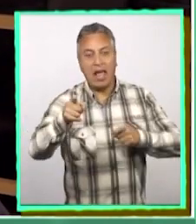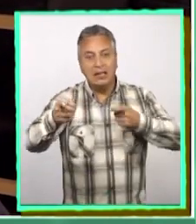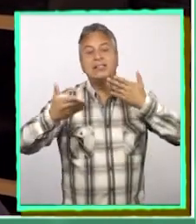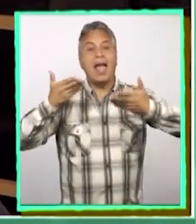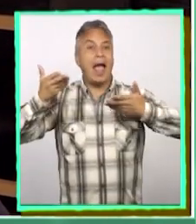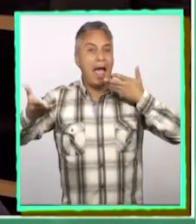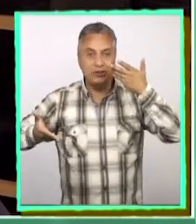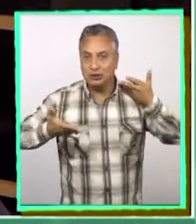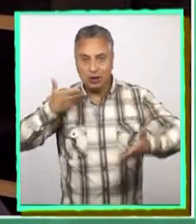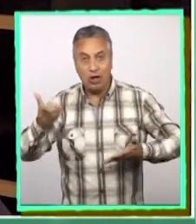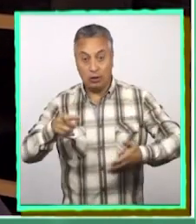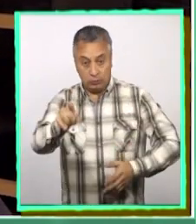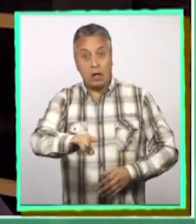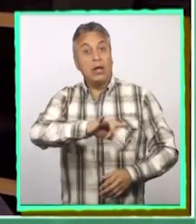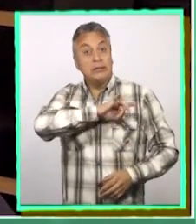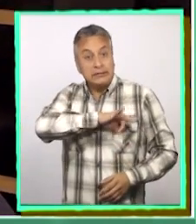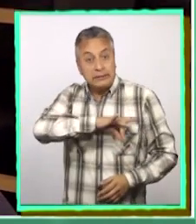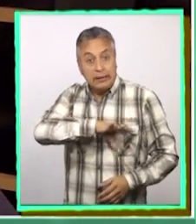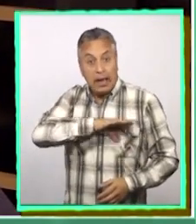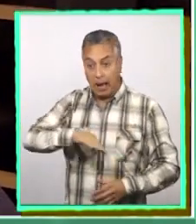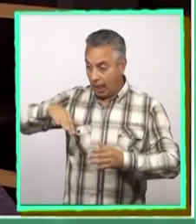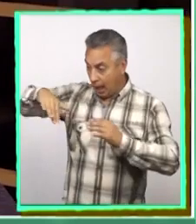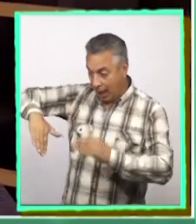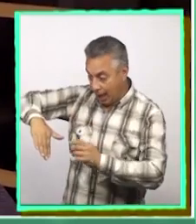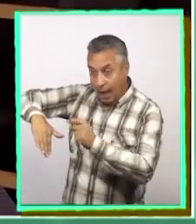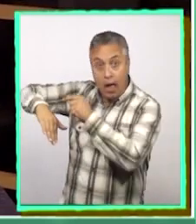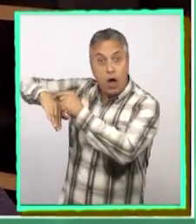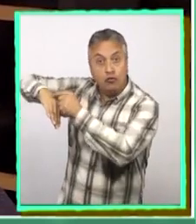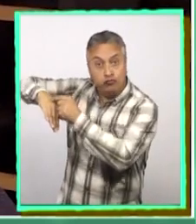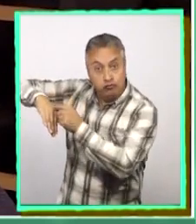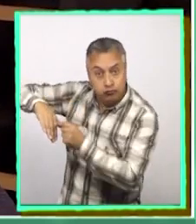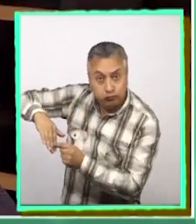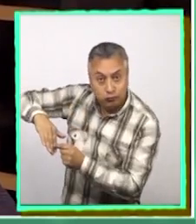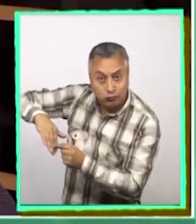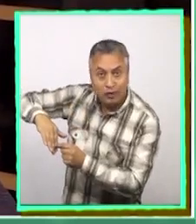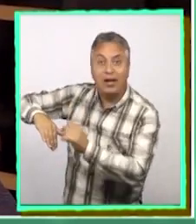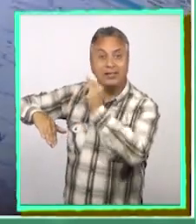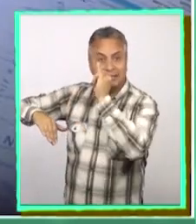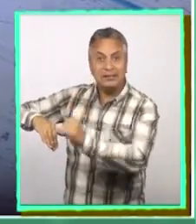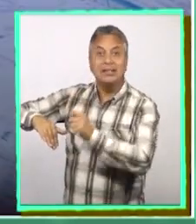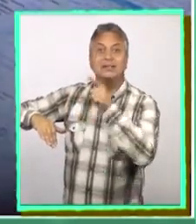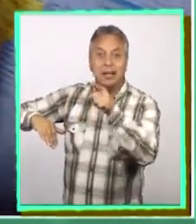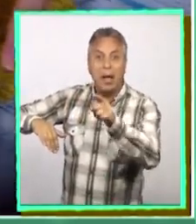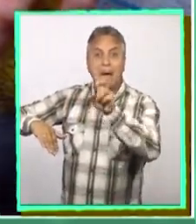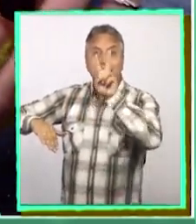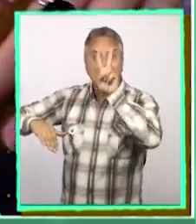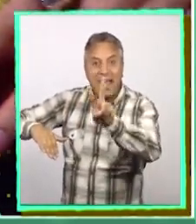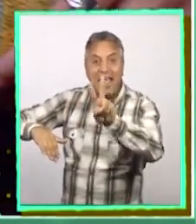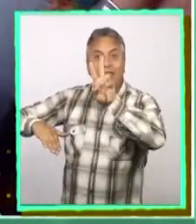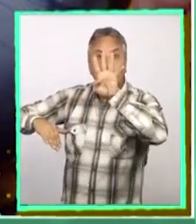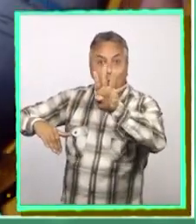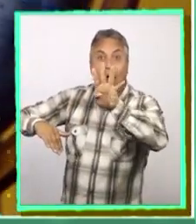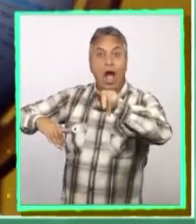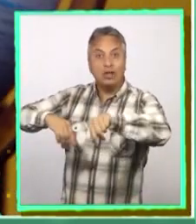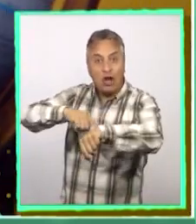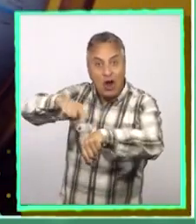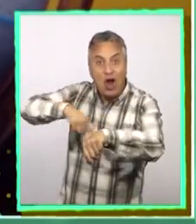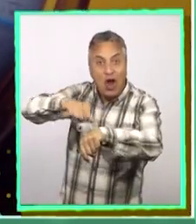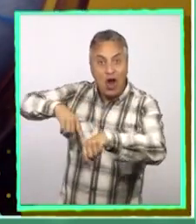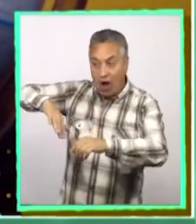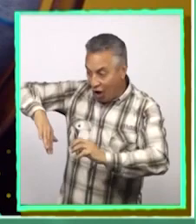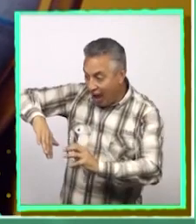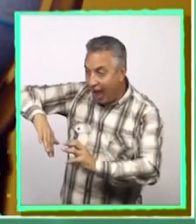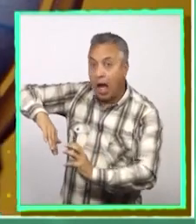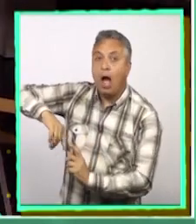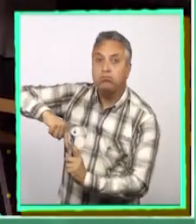la canción! Si Chile está, por ejemplo, aquí, van a pasar exactamente 24 horas